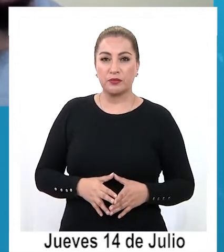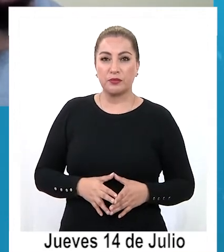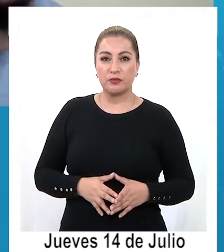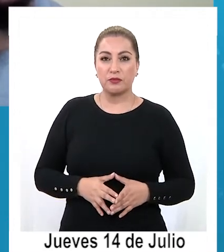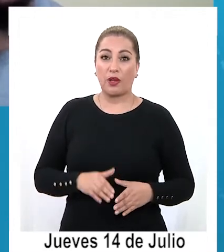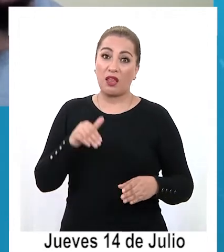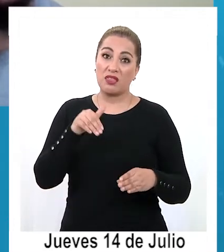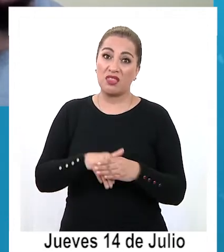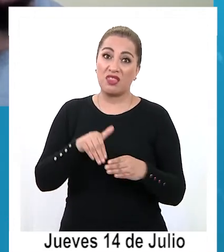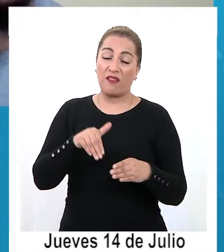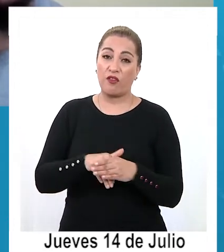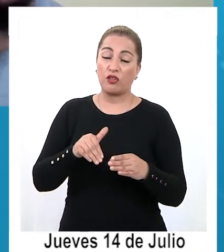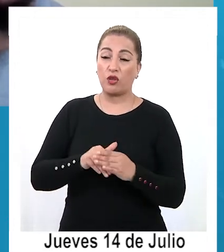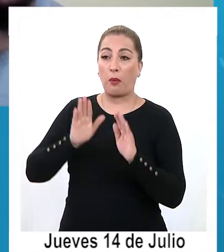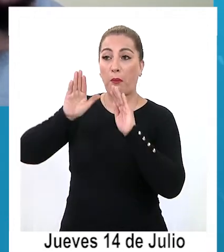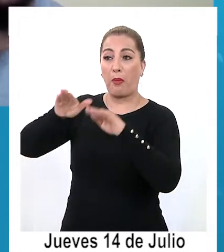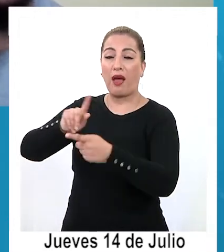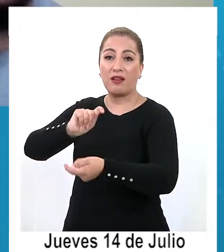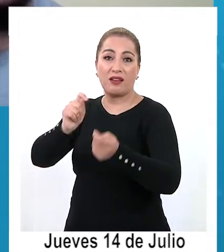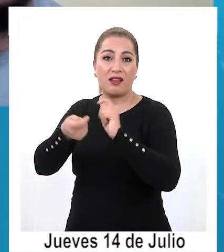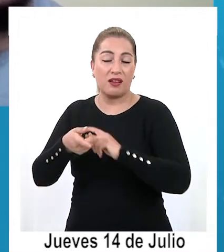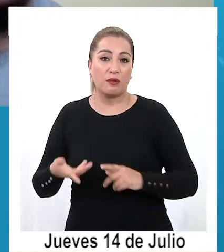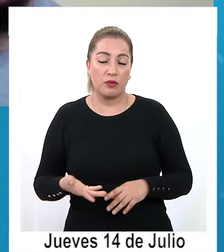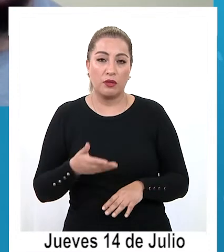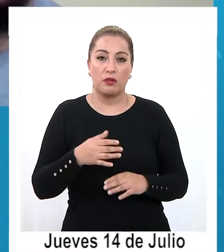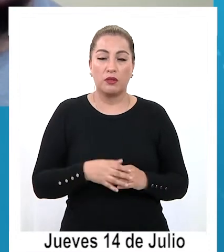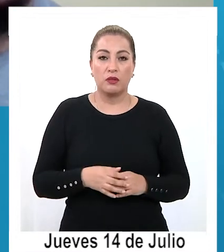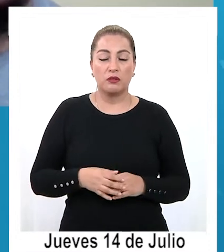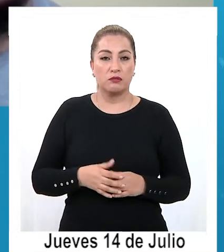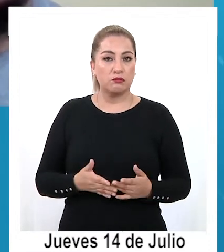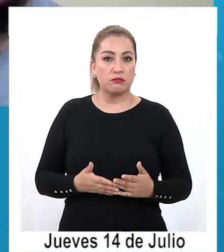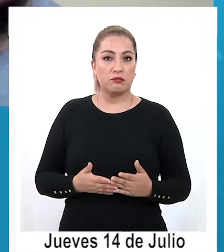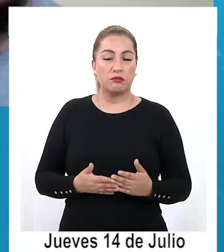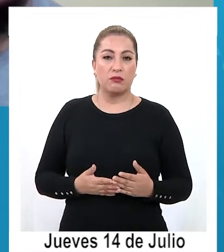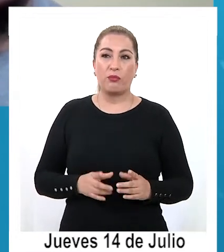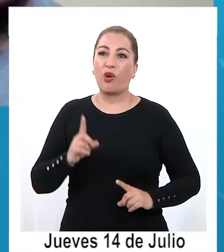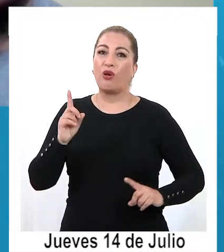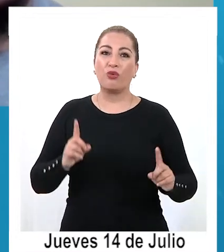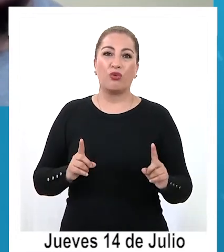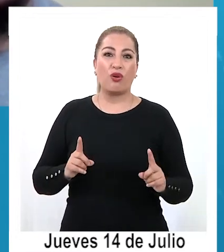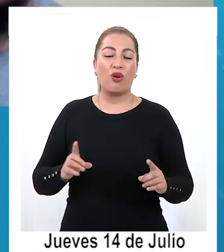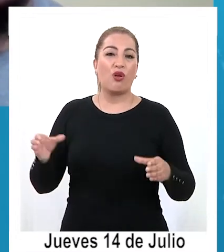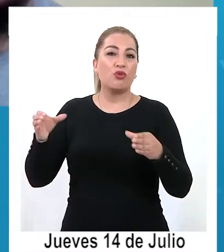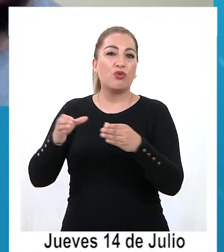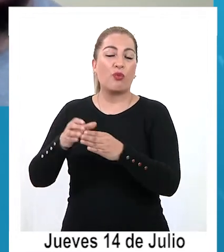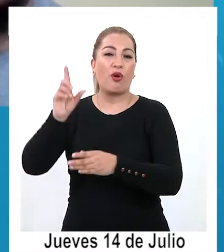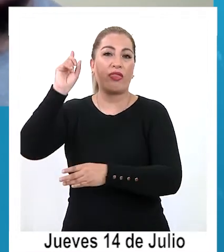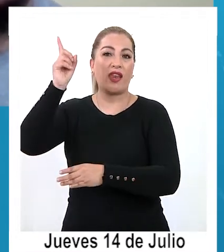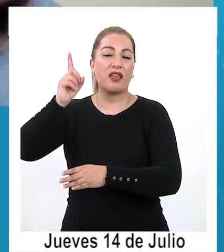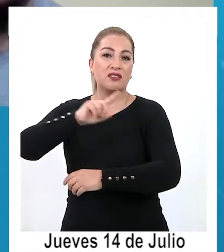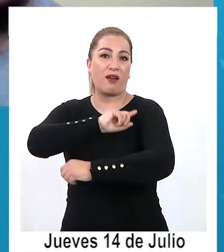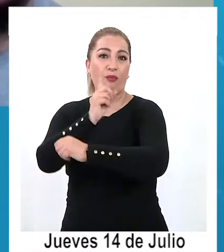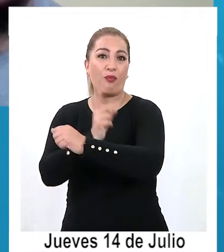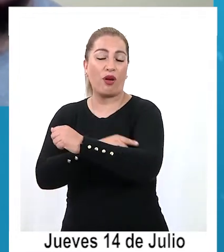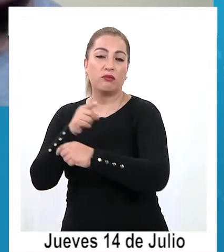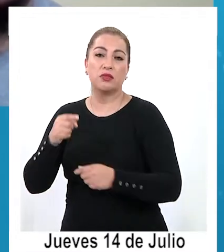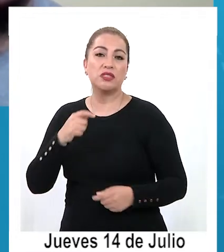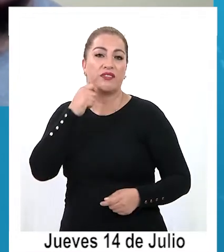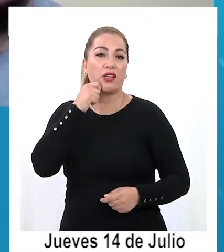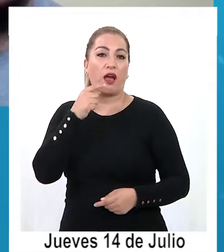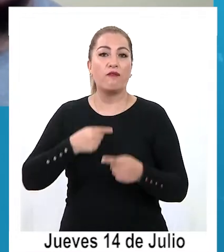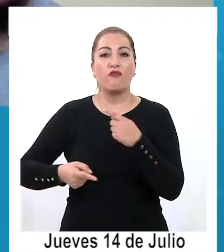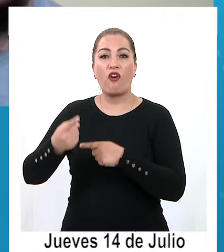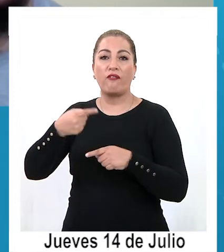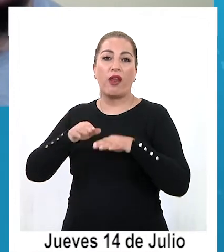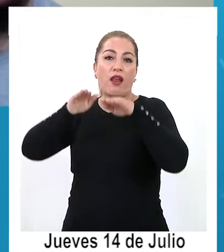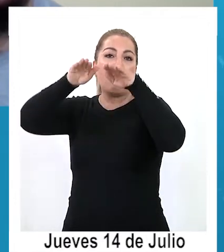de votos favorables para hacer los cambios, pero donde sigue existiendo un poder de veto de la derecha. O sea, estamos volviendo a lo mismo,